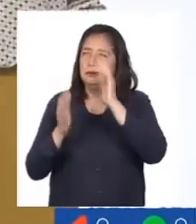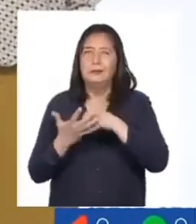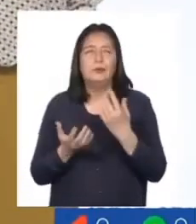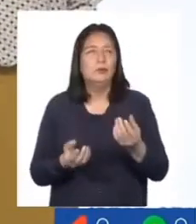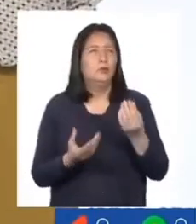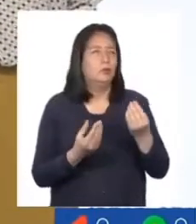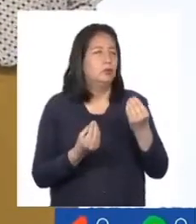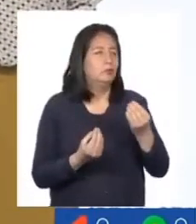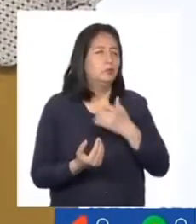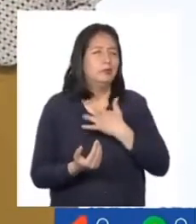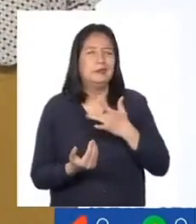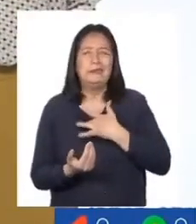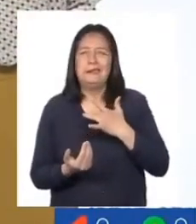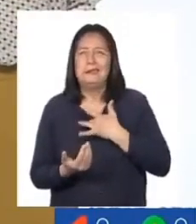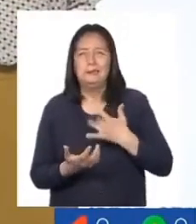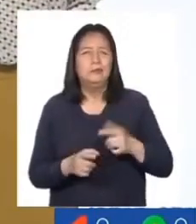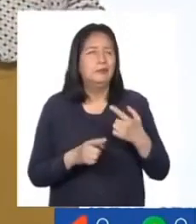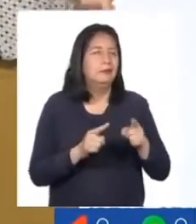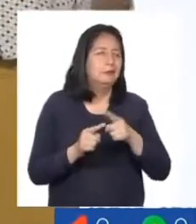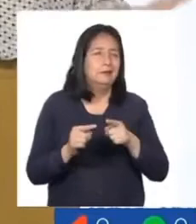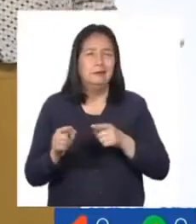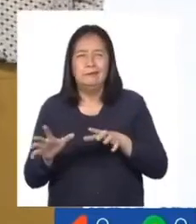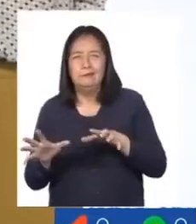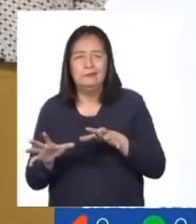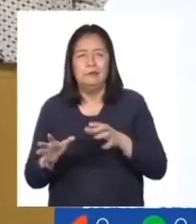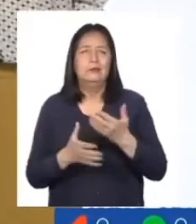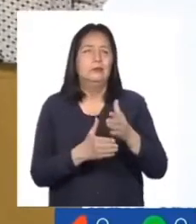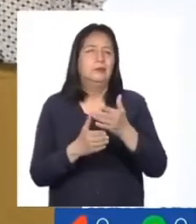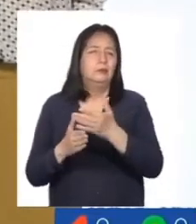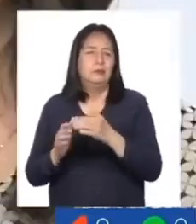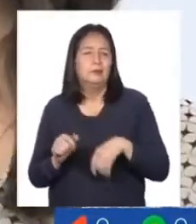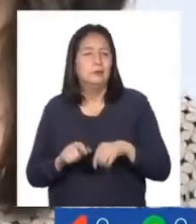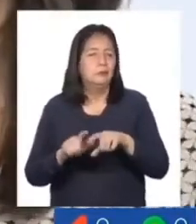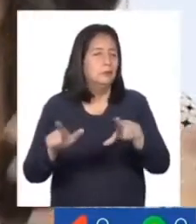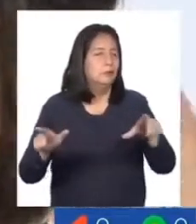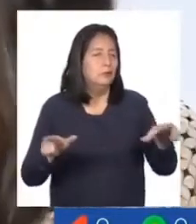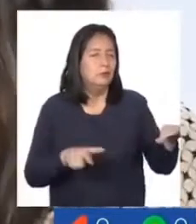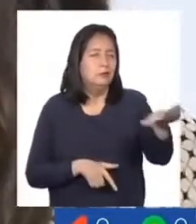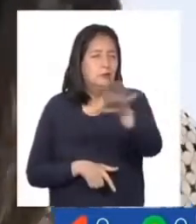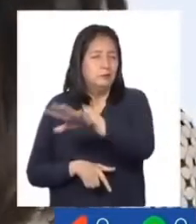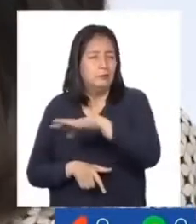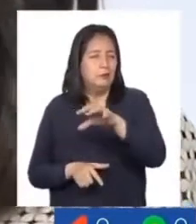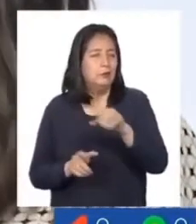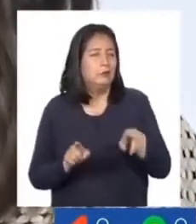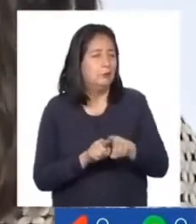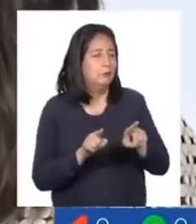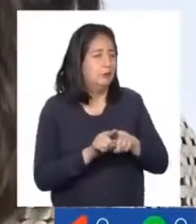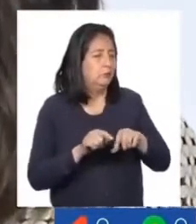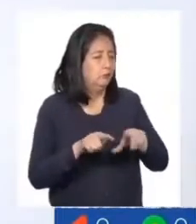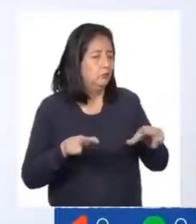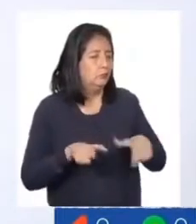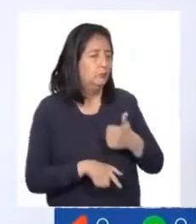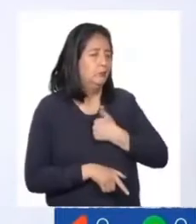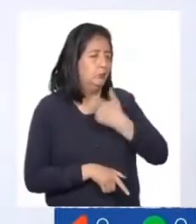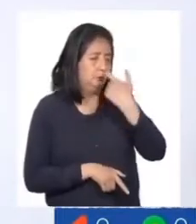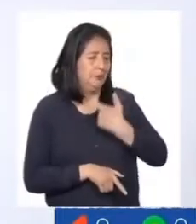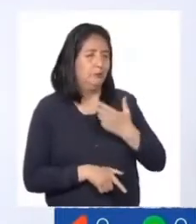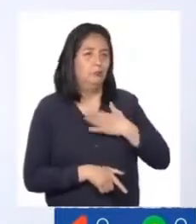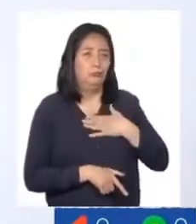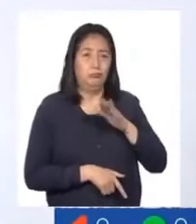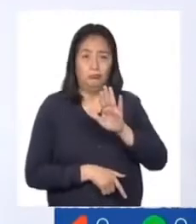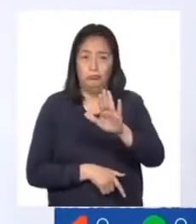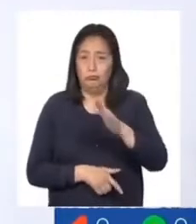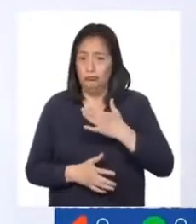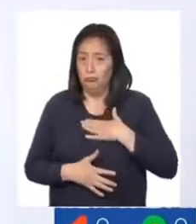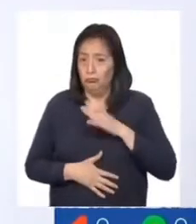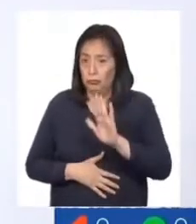cómo nos sentimos en estas diferentes situaciones donde compartimos un espacio total y nuestro espacio personal. Así como su